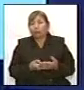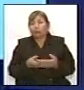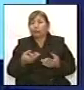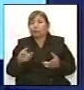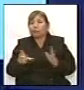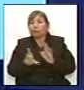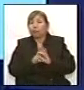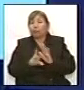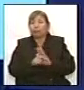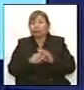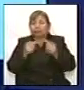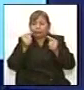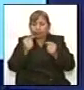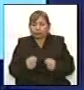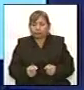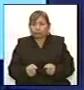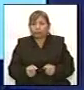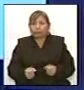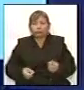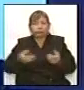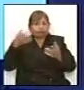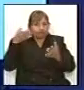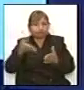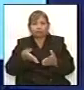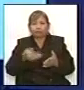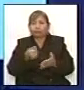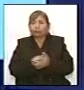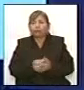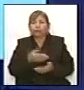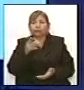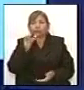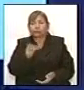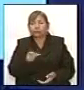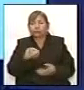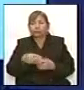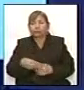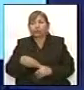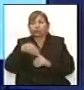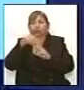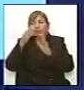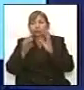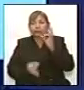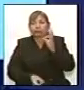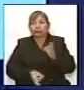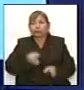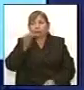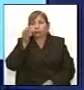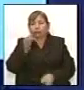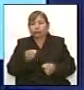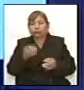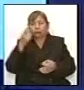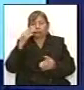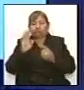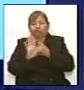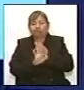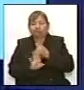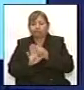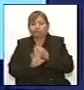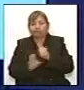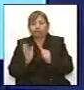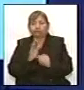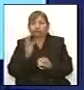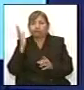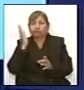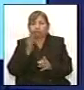de la ley que fortalece la interoperabilidad en el Sistema Nacional Especializado de Justicia para la Protección y Sanción de la